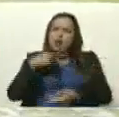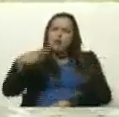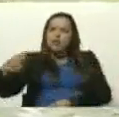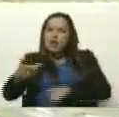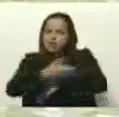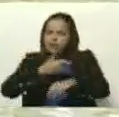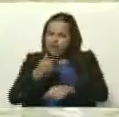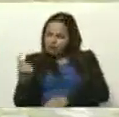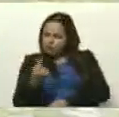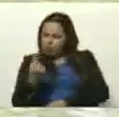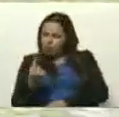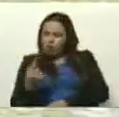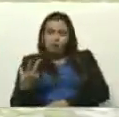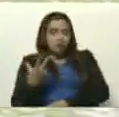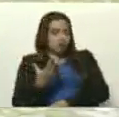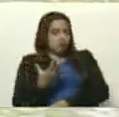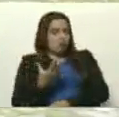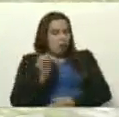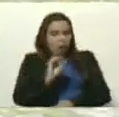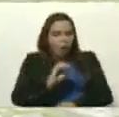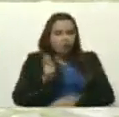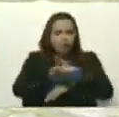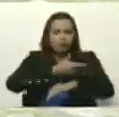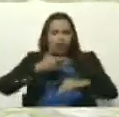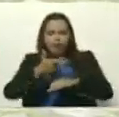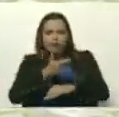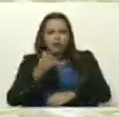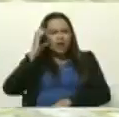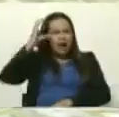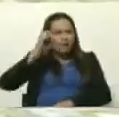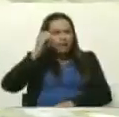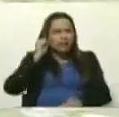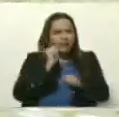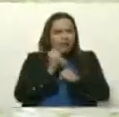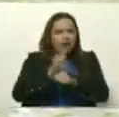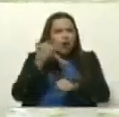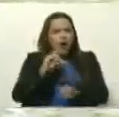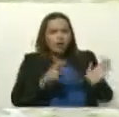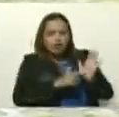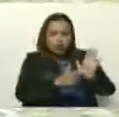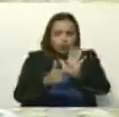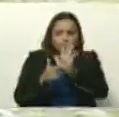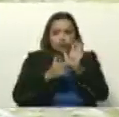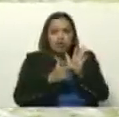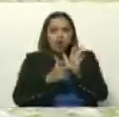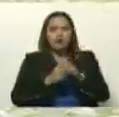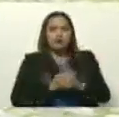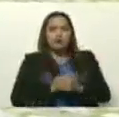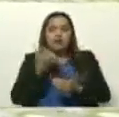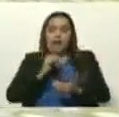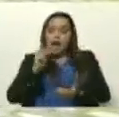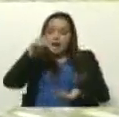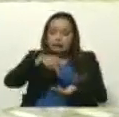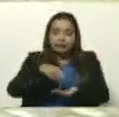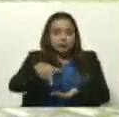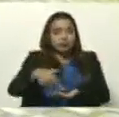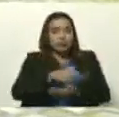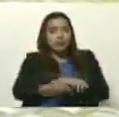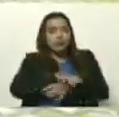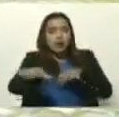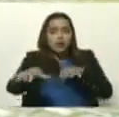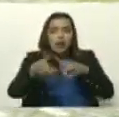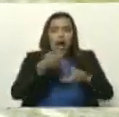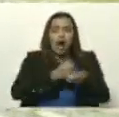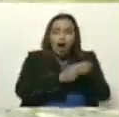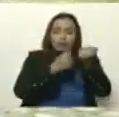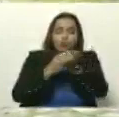gubernamentales productos no solamente gobierno capa eficiente que ha demostrado en todos los escenarios que está aquí para servirle a las mayorías sino